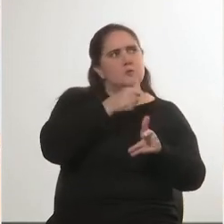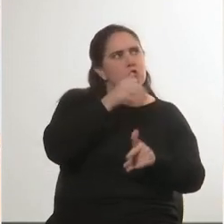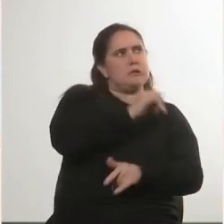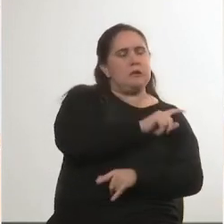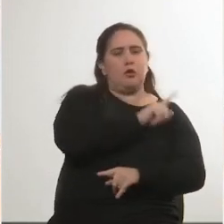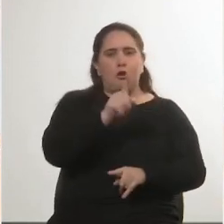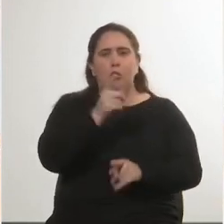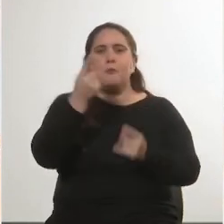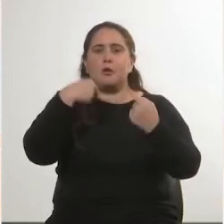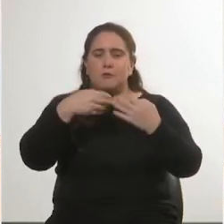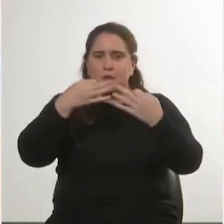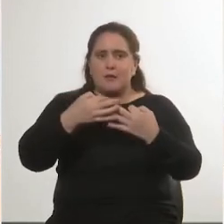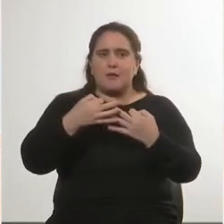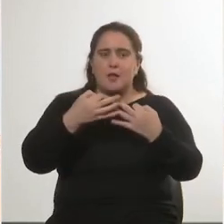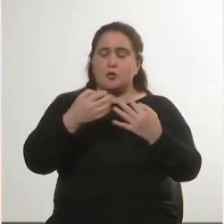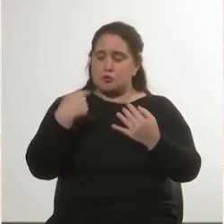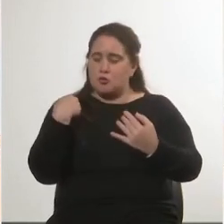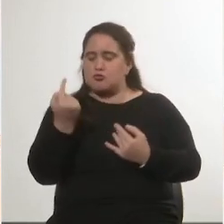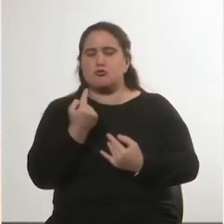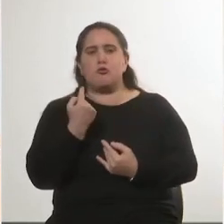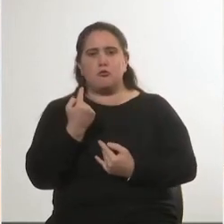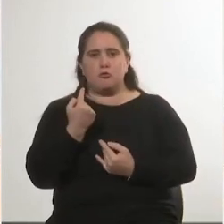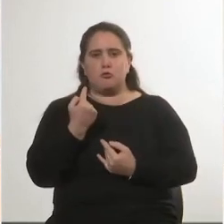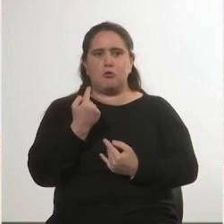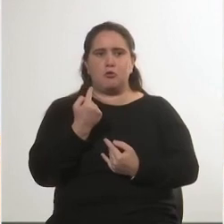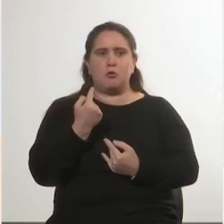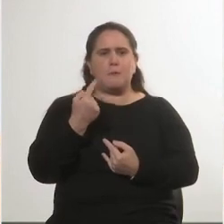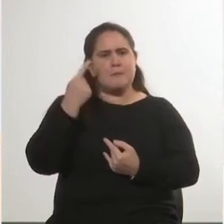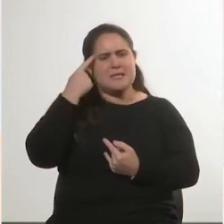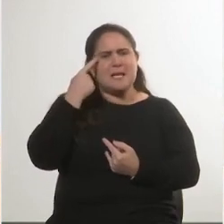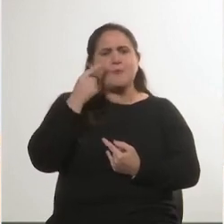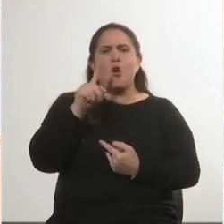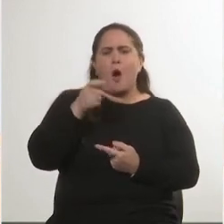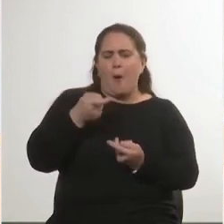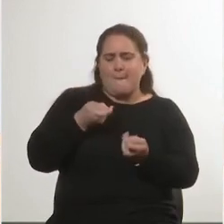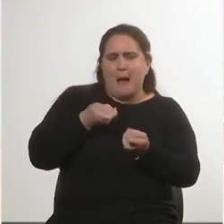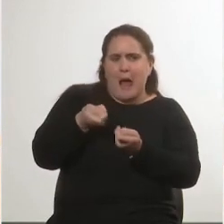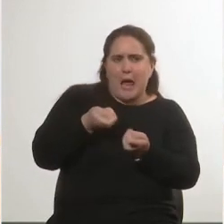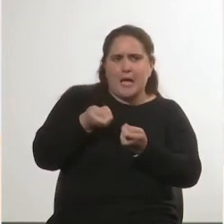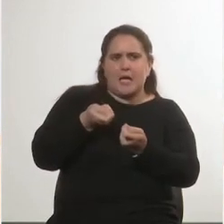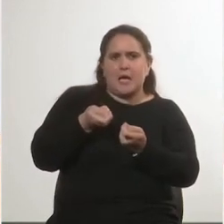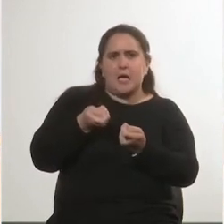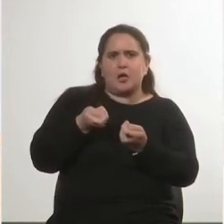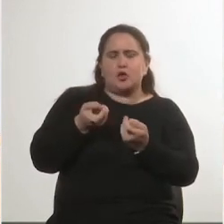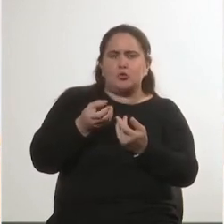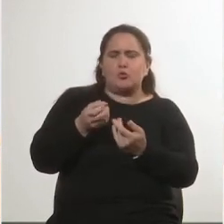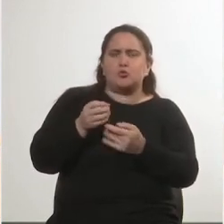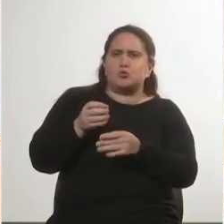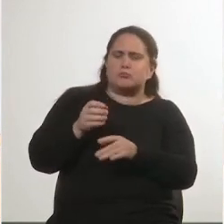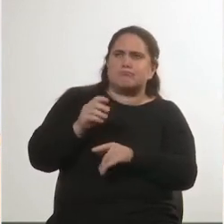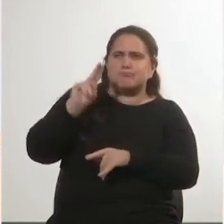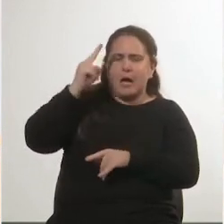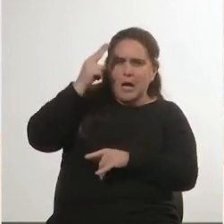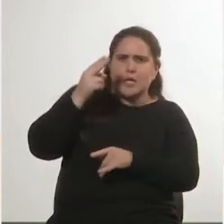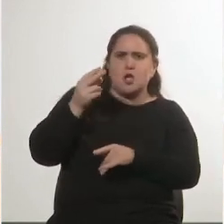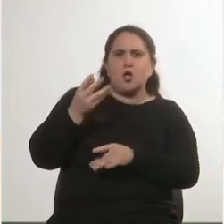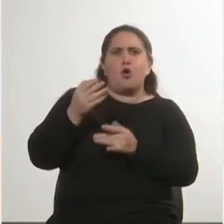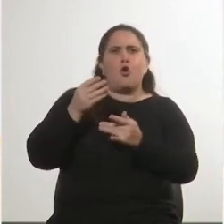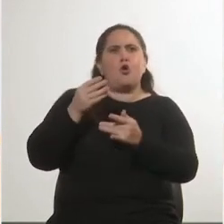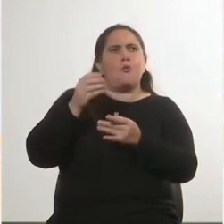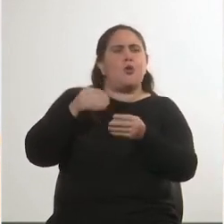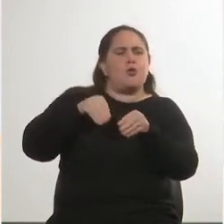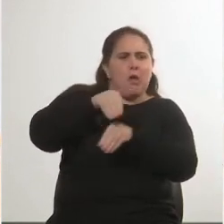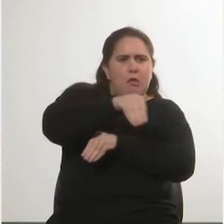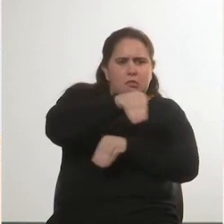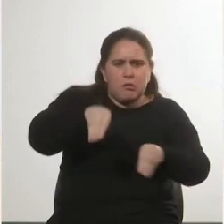solución, pero hemos pensado nosotros en el manejo del agua con concepto de país, concepto estratégico,